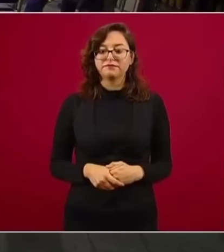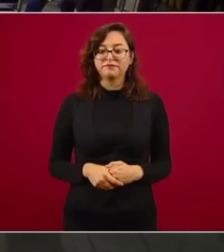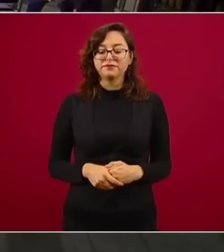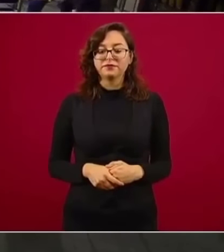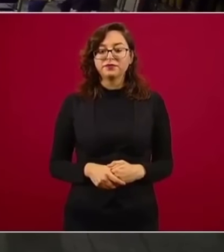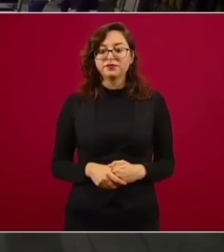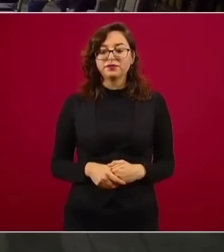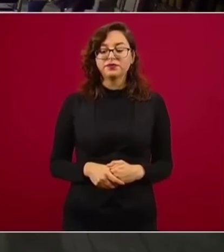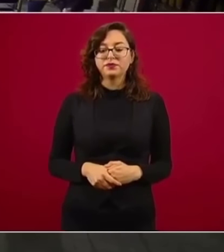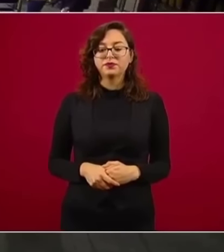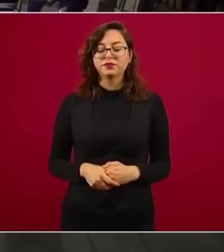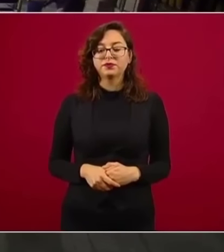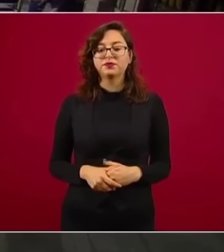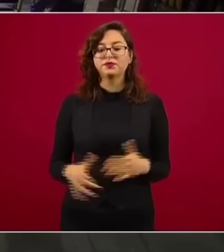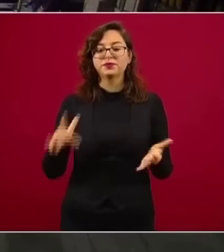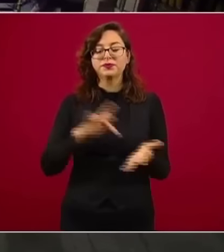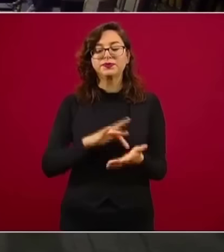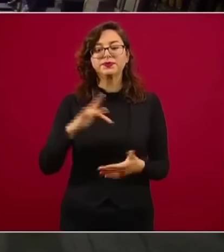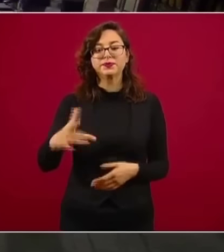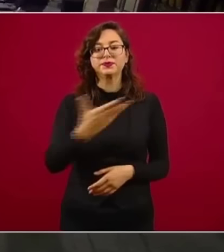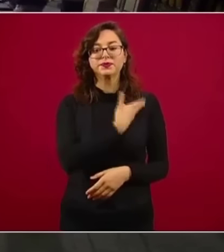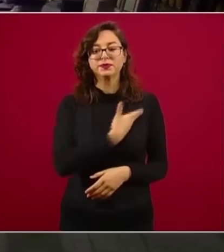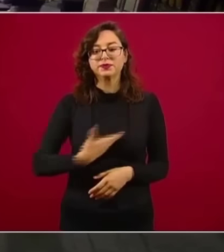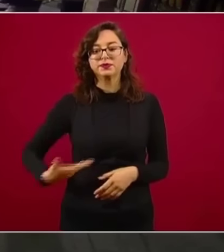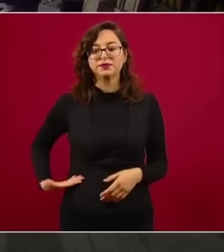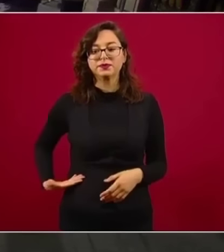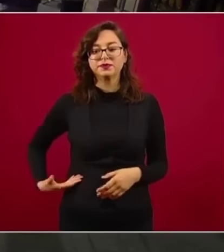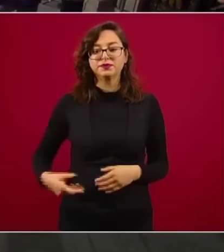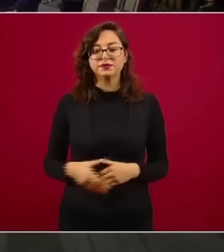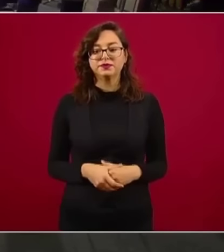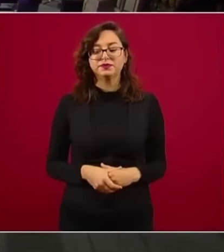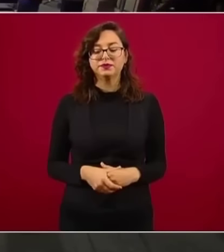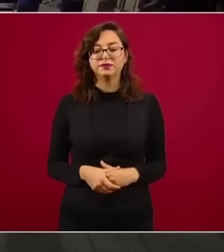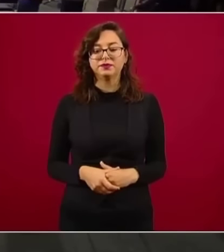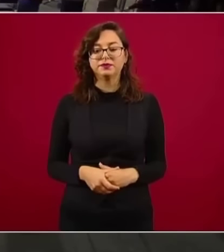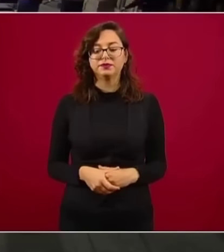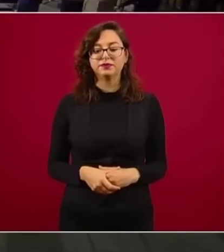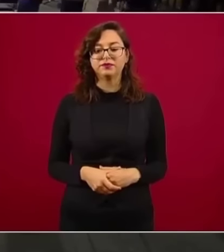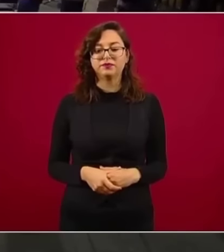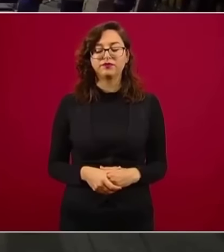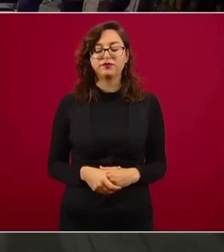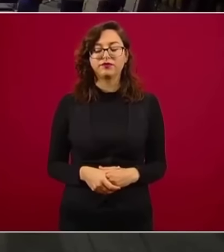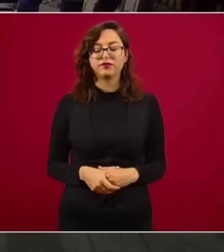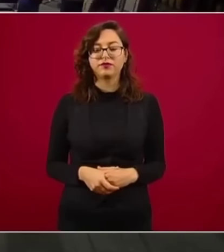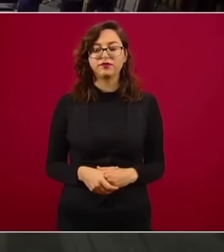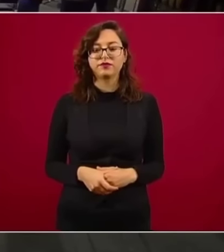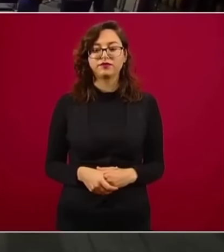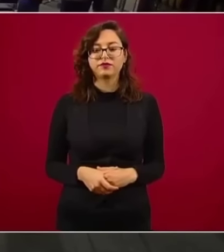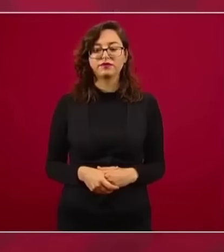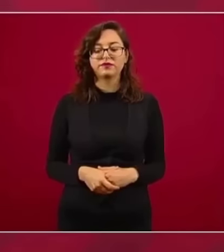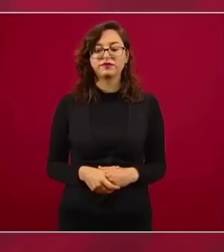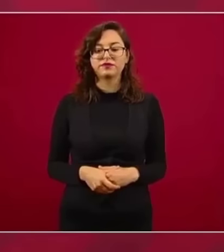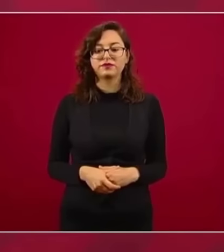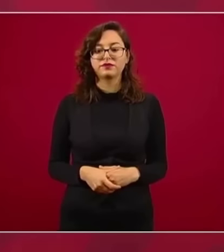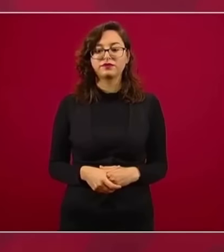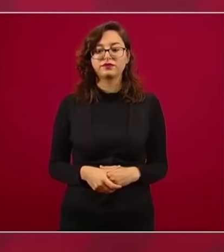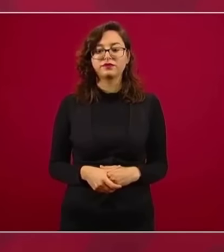Muchas gracias, señor presidente. El día de hoy, en todo el país,